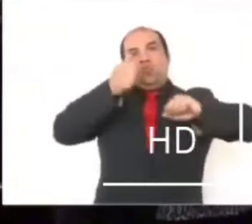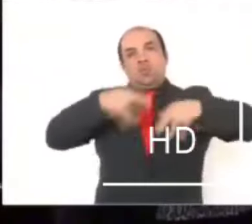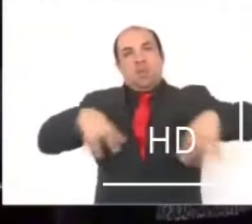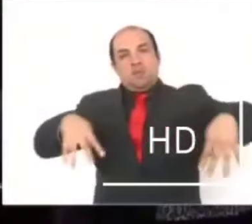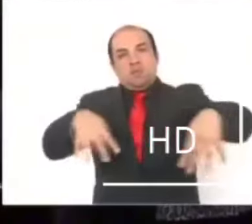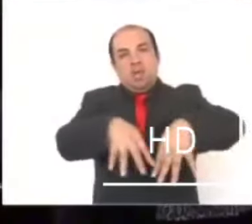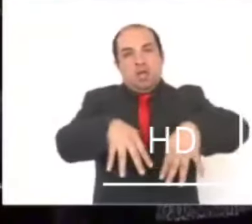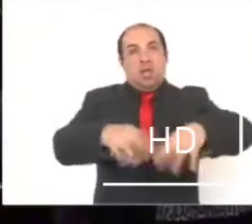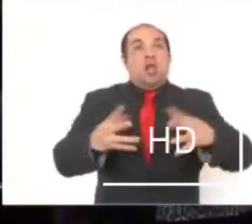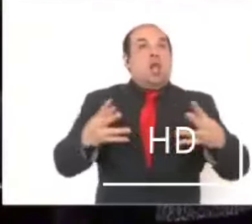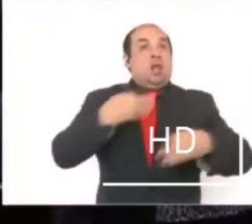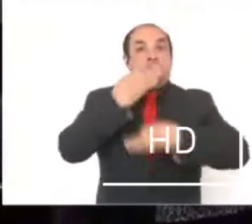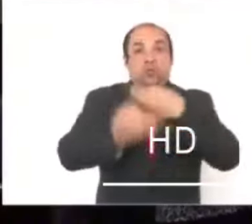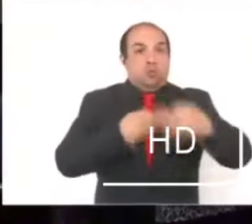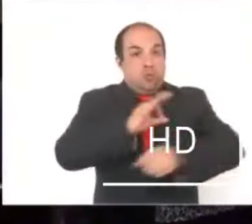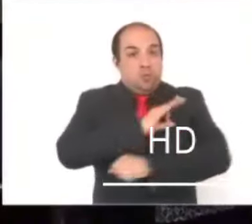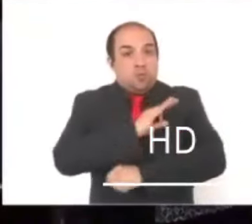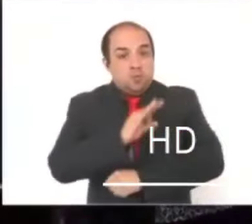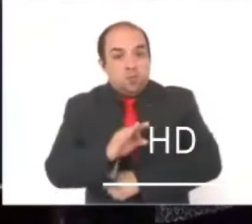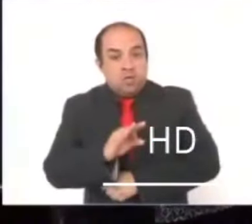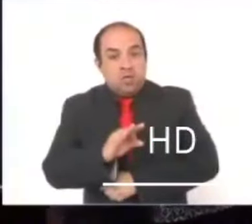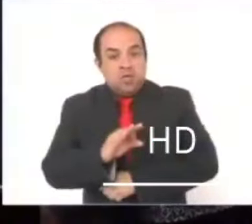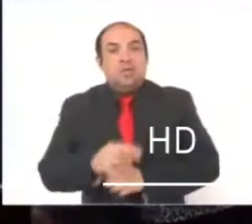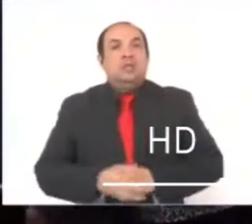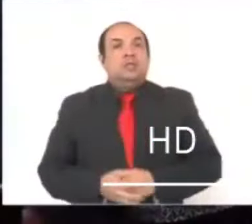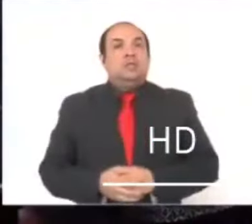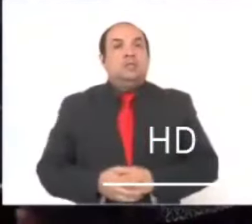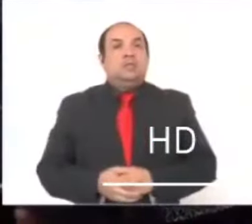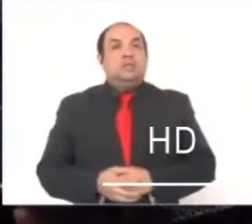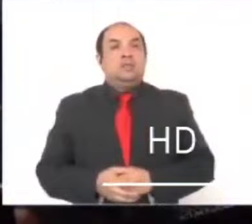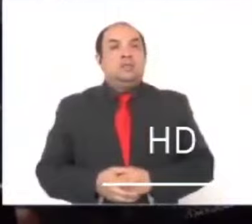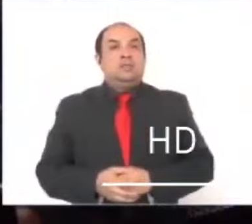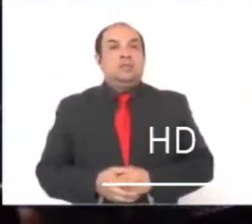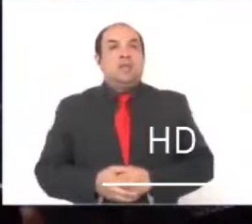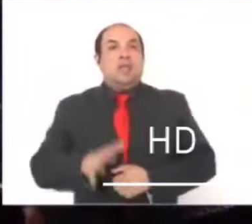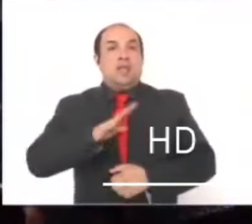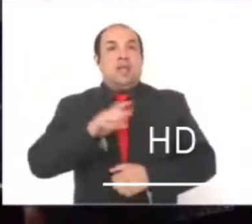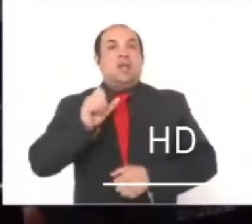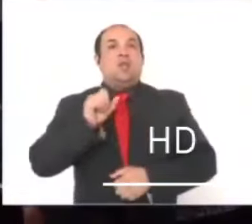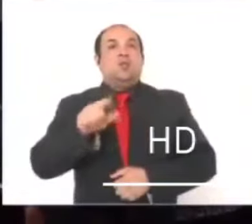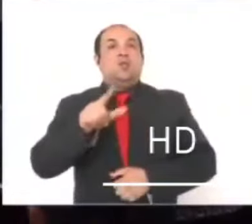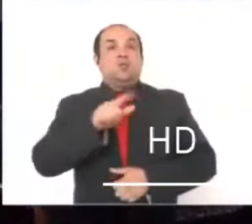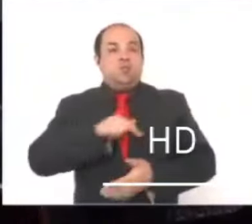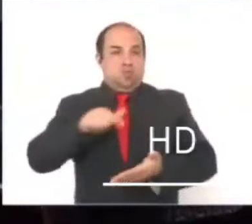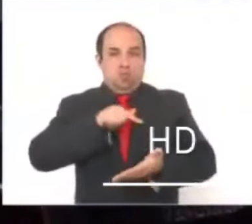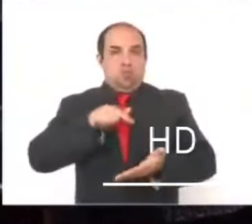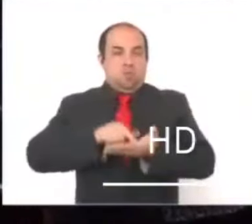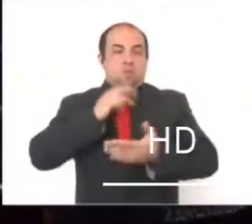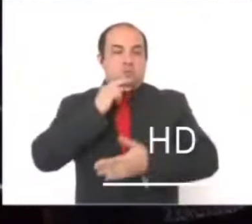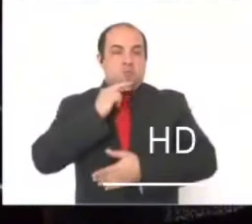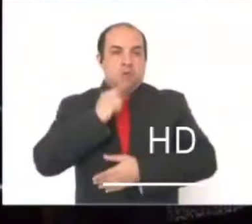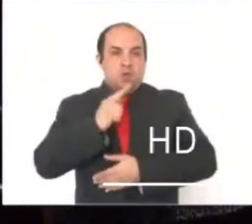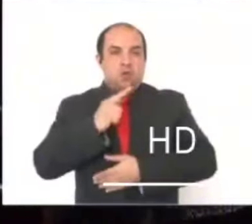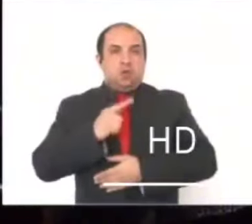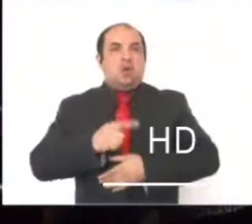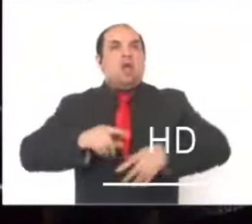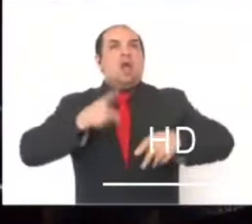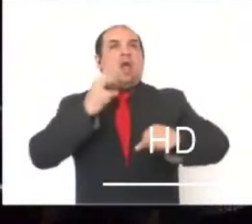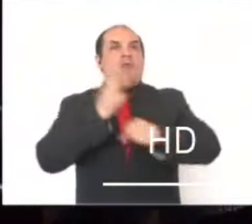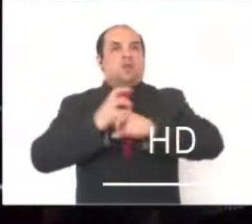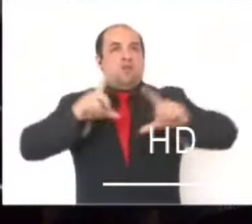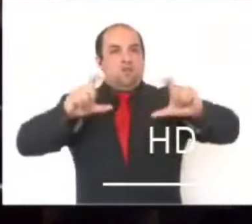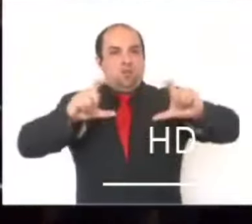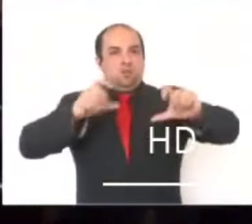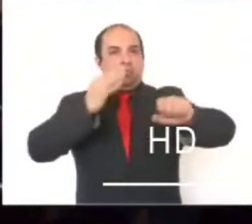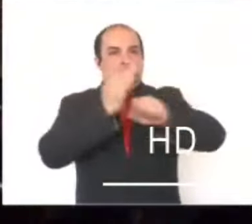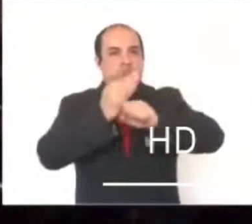para que todas y todos tengan la posibilidad de ocupar la mejor posición en la toma de esta segunda